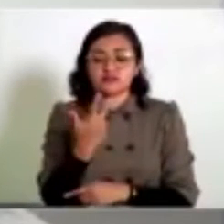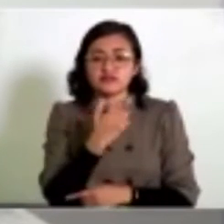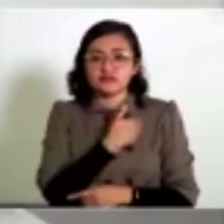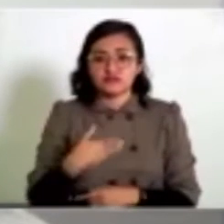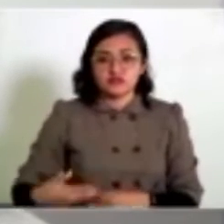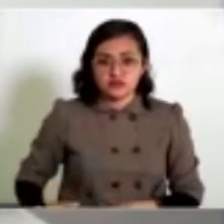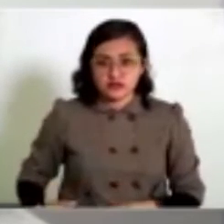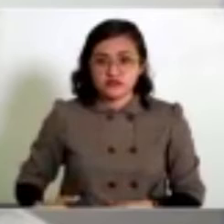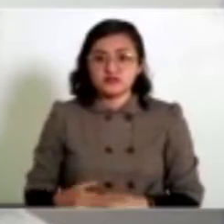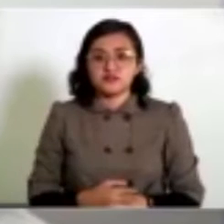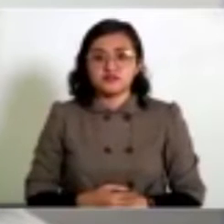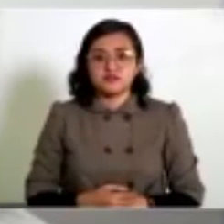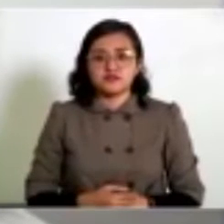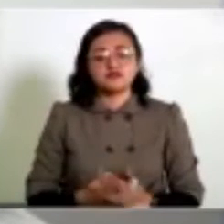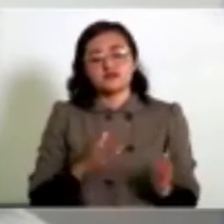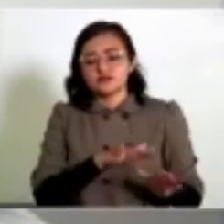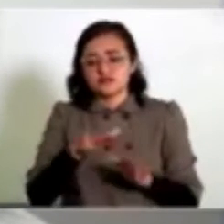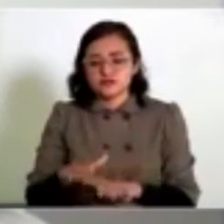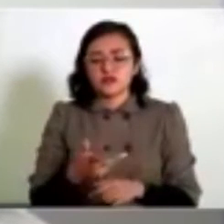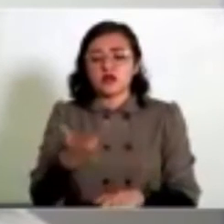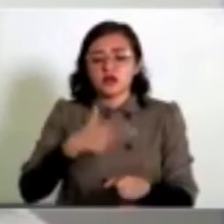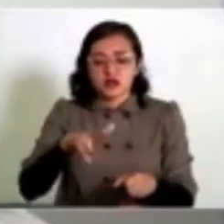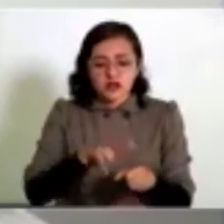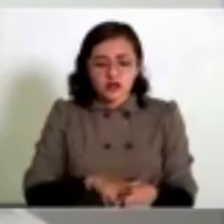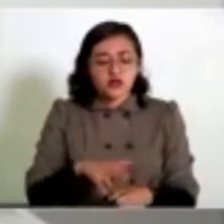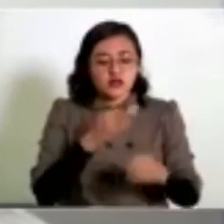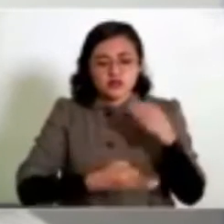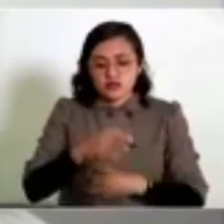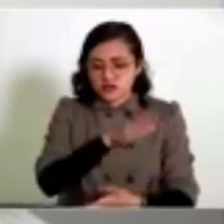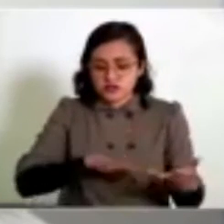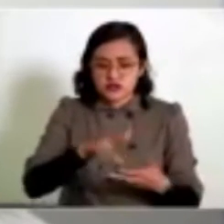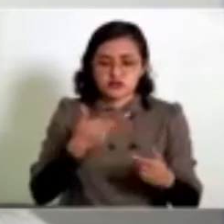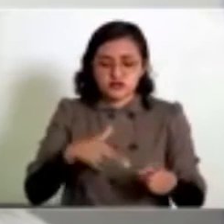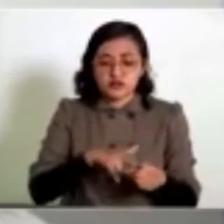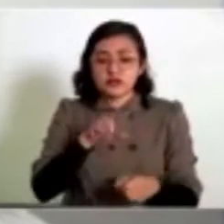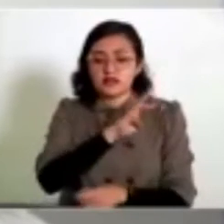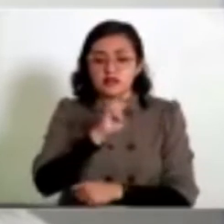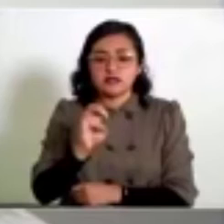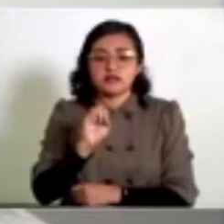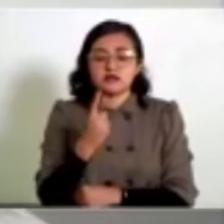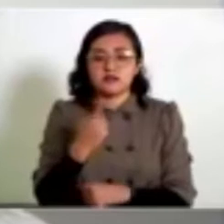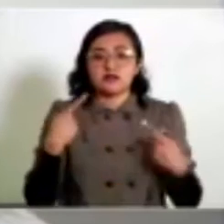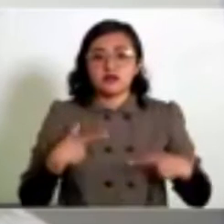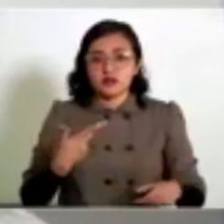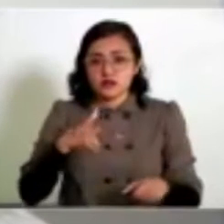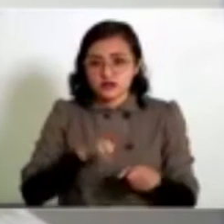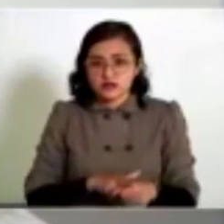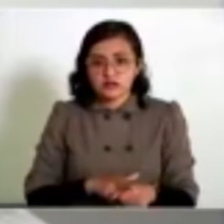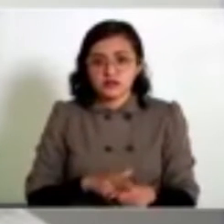municipios. En lo que respecta a la hospitalización en todo el sector, tenemos 361 pacientes